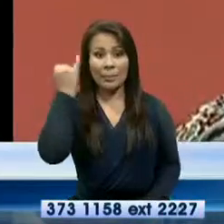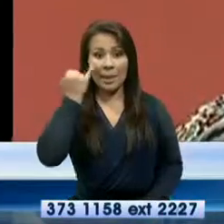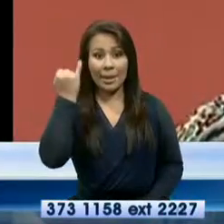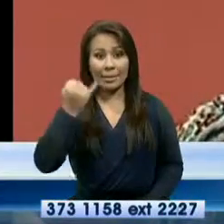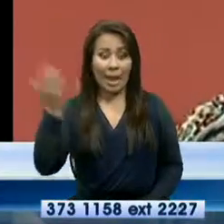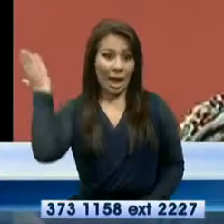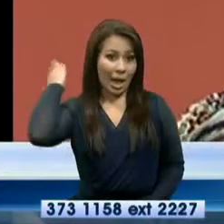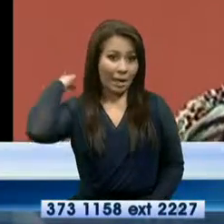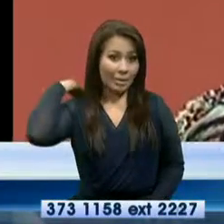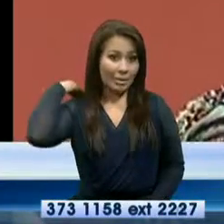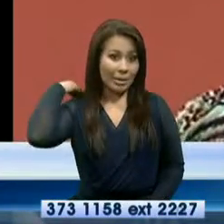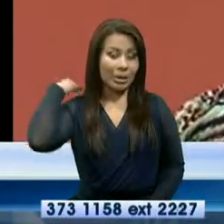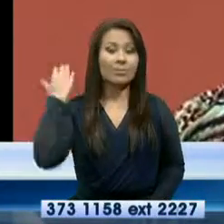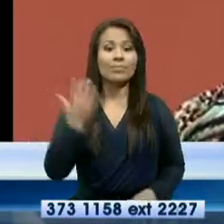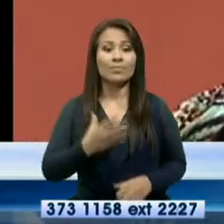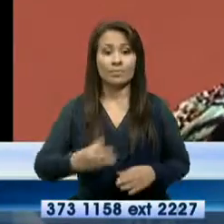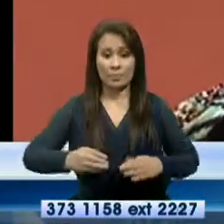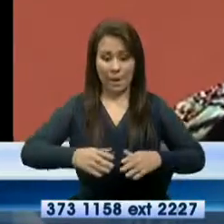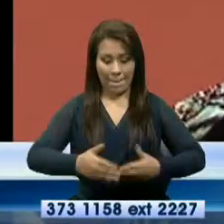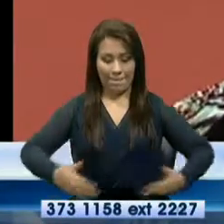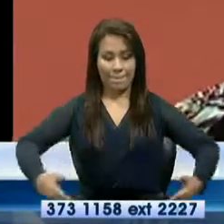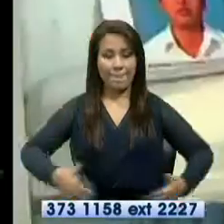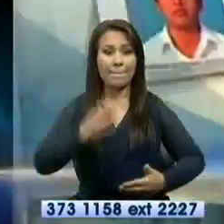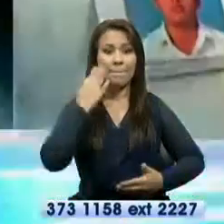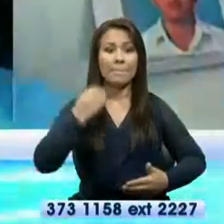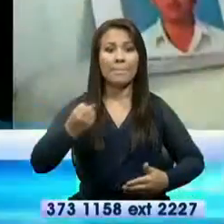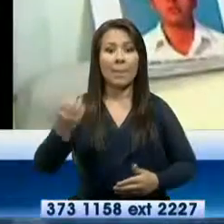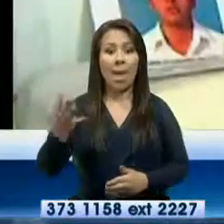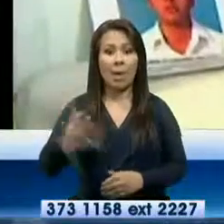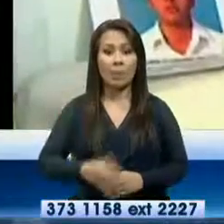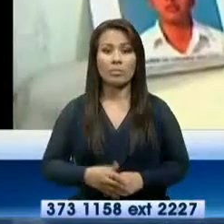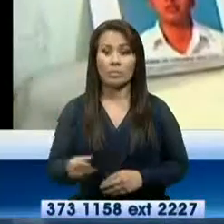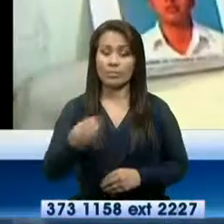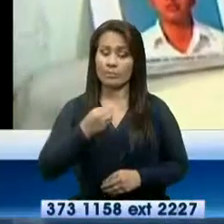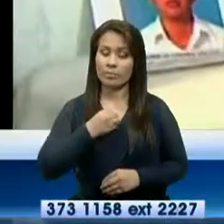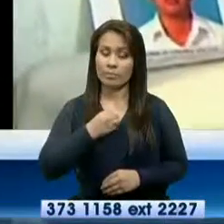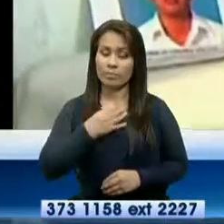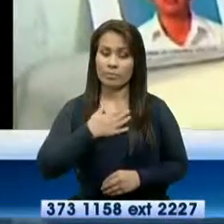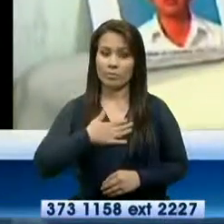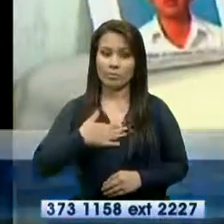atrás en la espalda y anda con una pantaloneta blanca. Informó Roselena Vázquez.